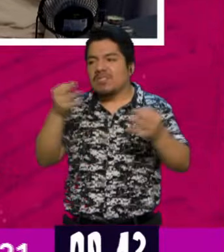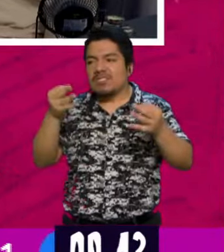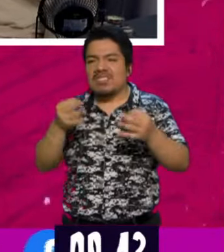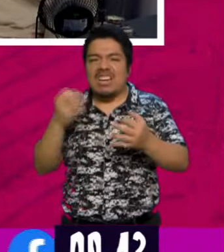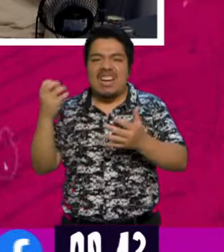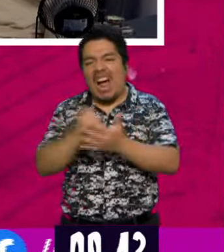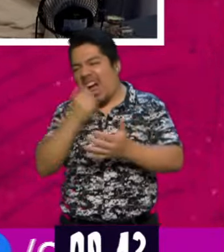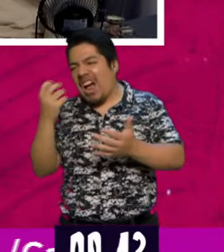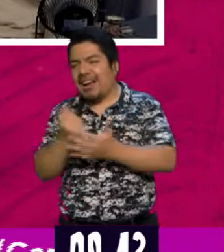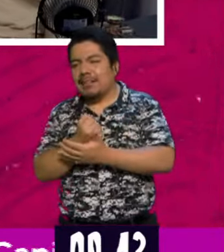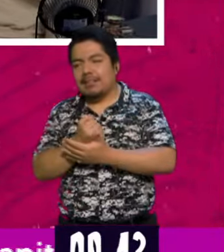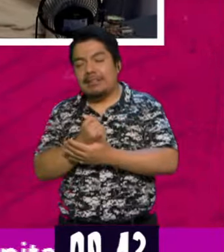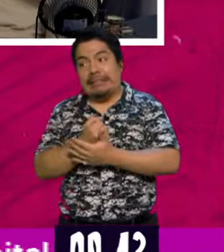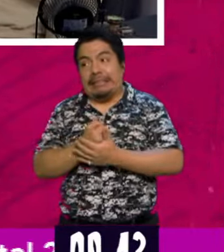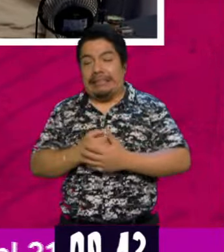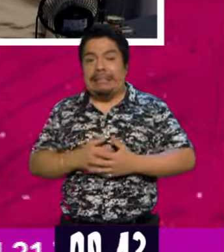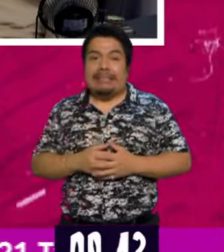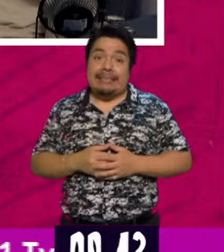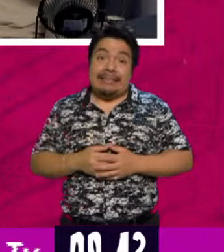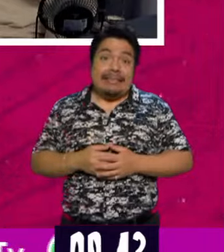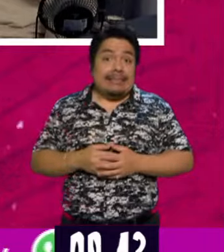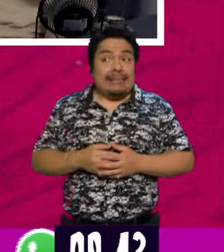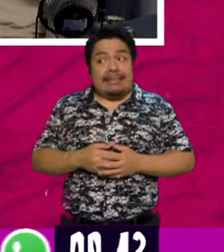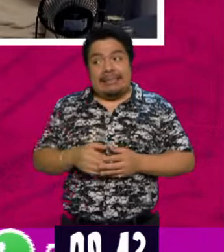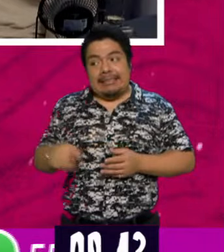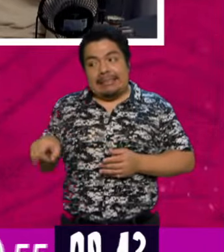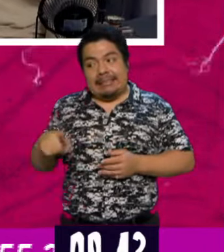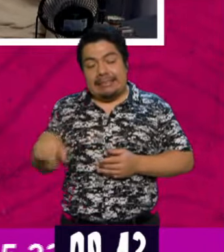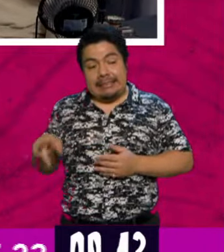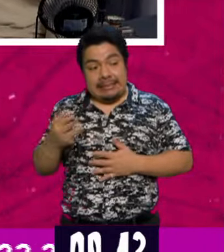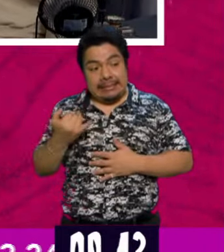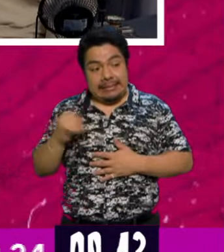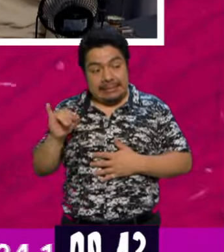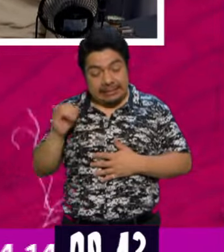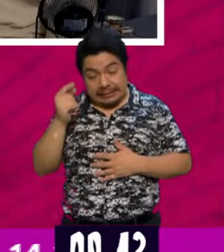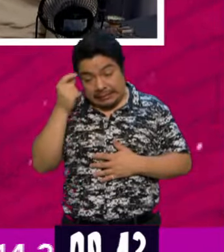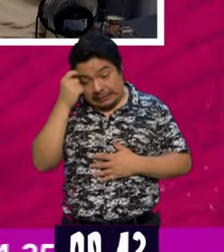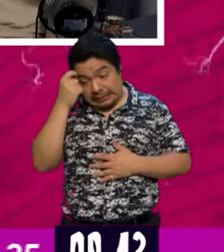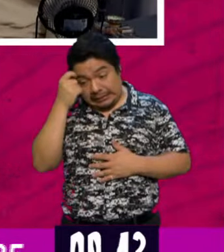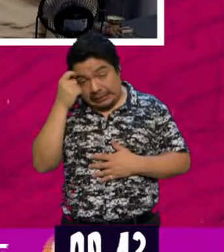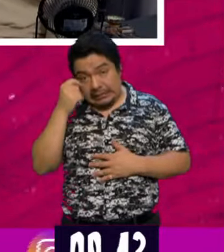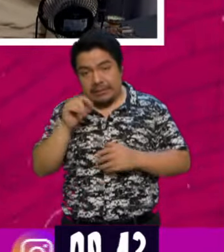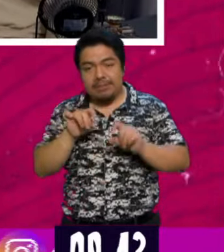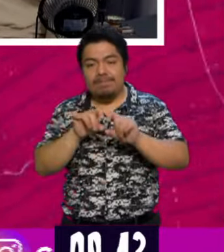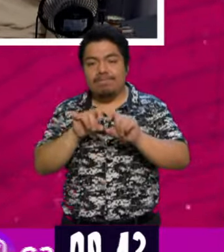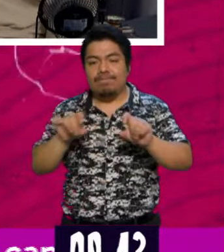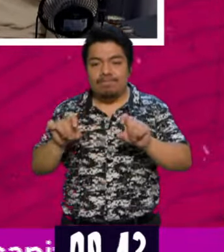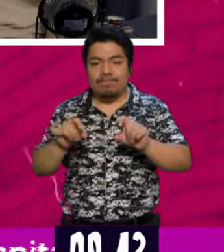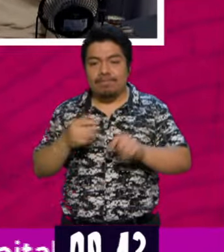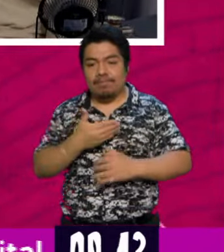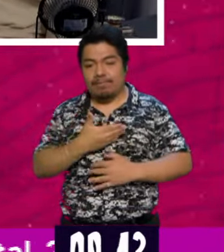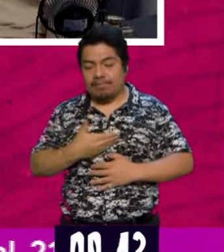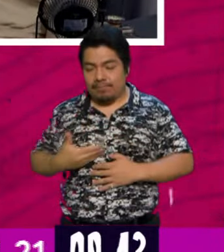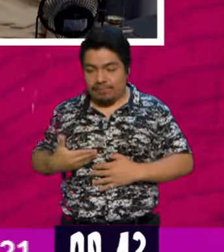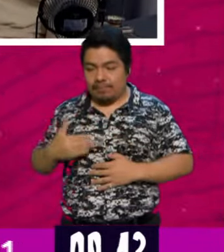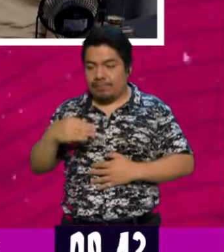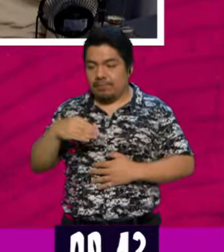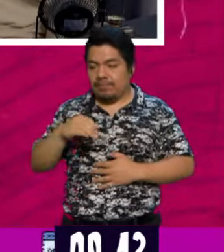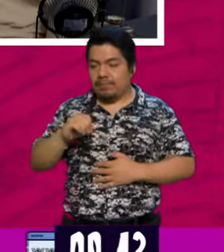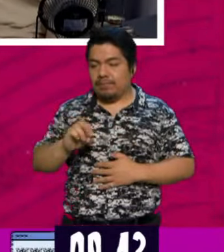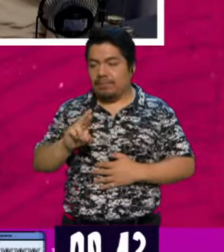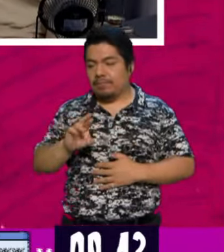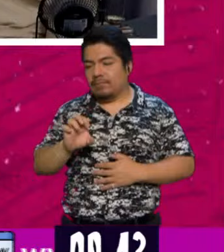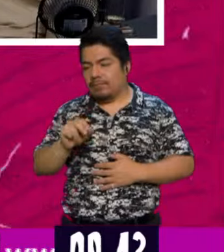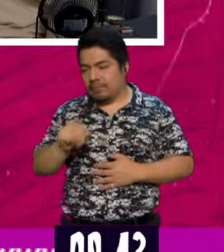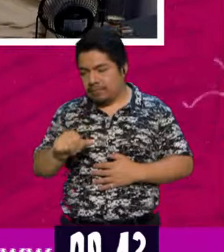ganadores, la verdad de las cosas que provocó un qué enorme absurdo incertidumbre. Oye, hubo una frase que no me gustó del presidente Morena, que habló otra vez de lo